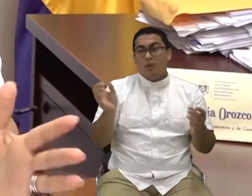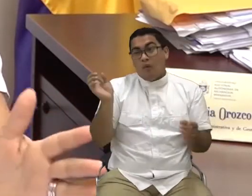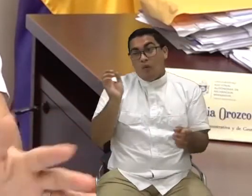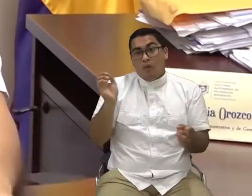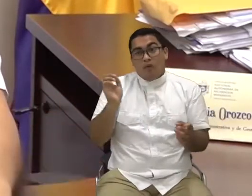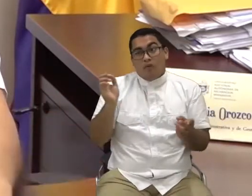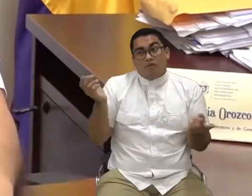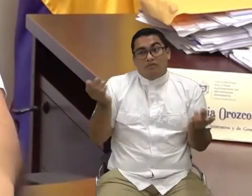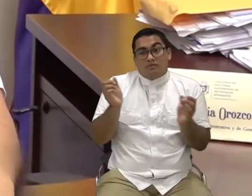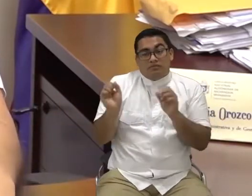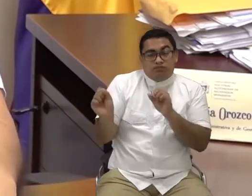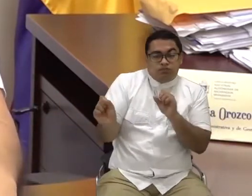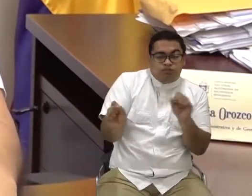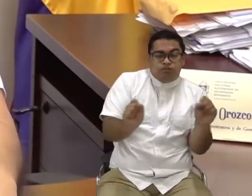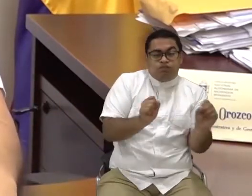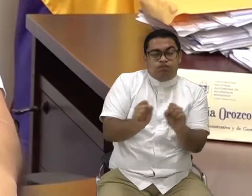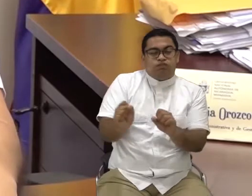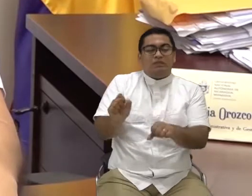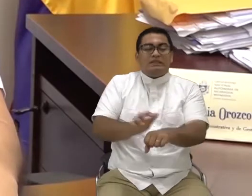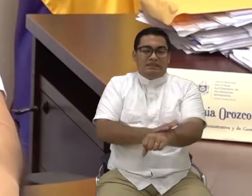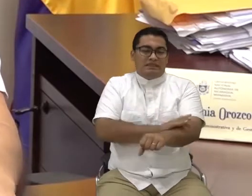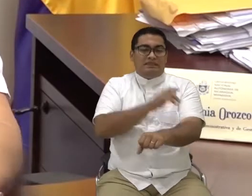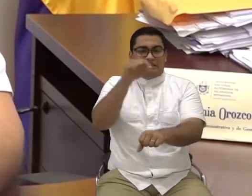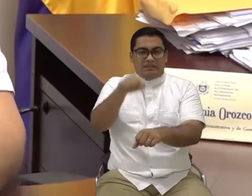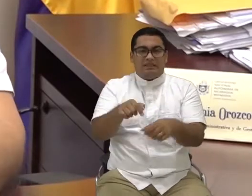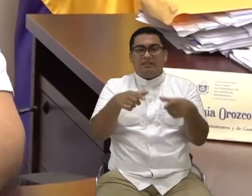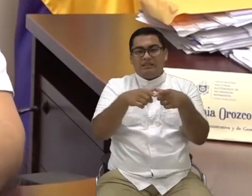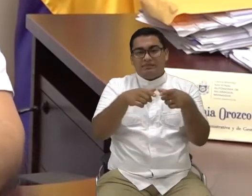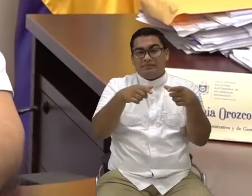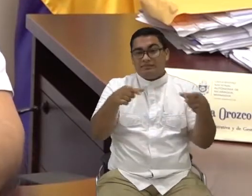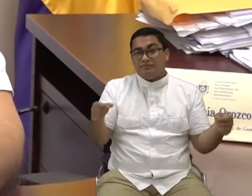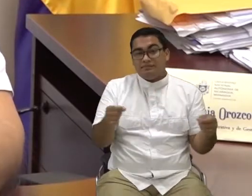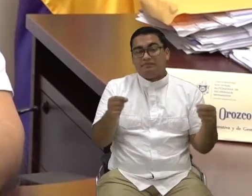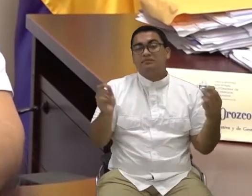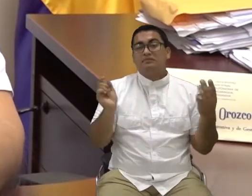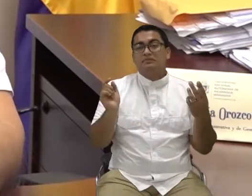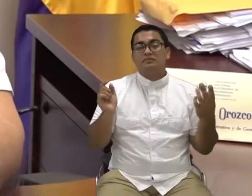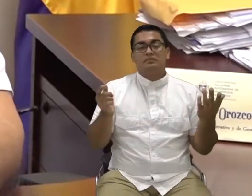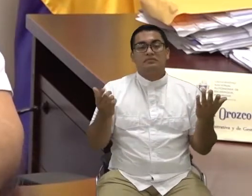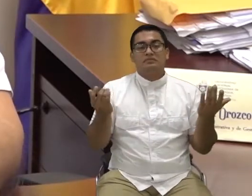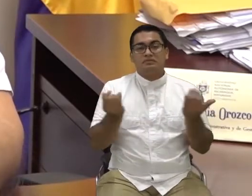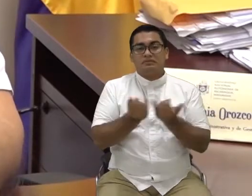se sienten a veces muy menudo acá en Managua.